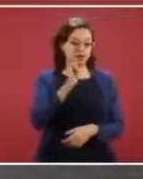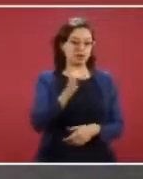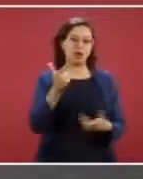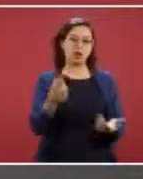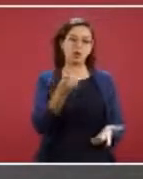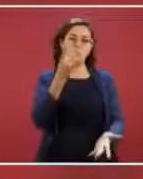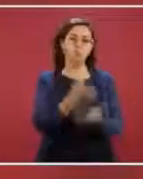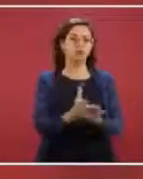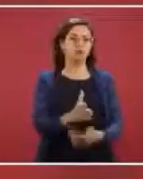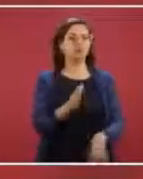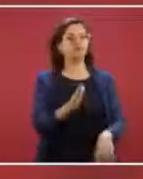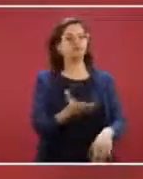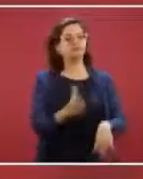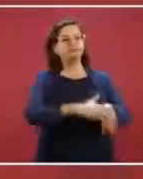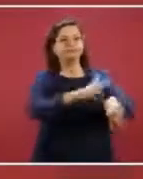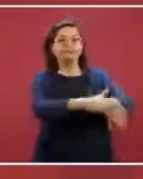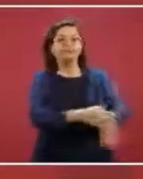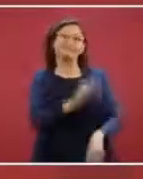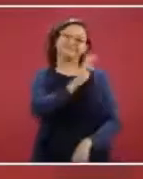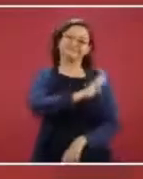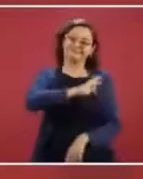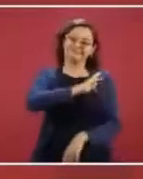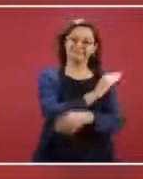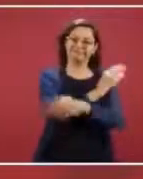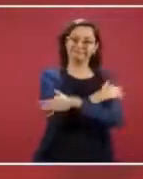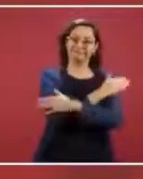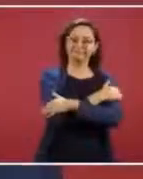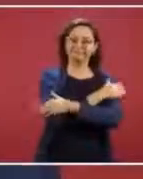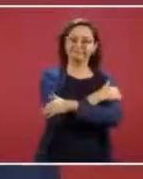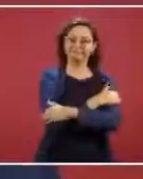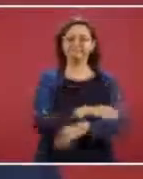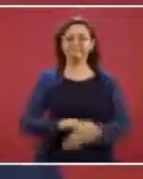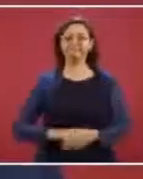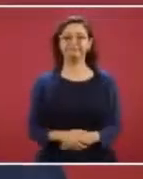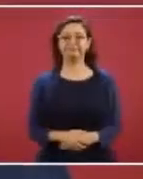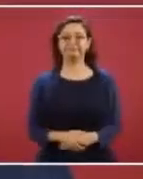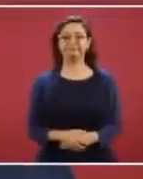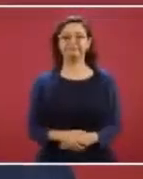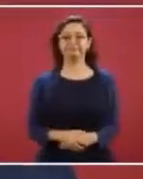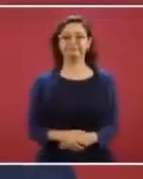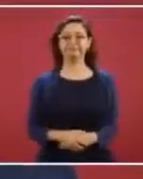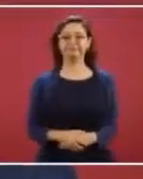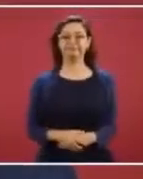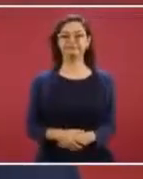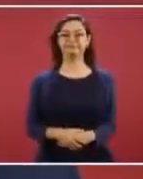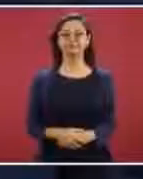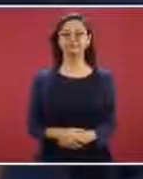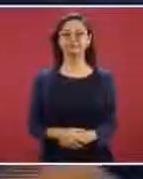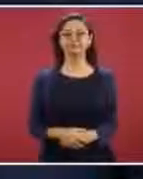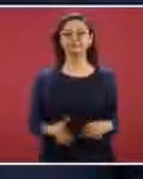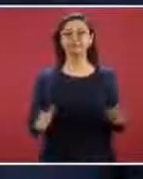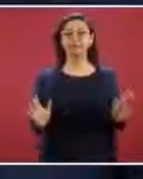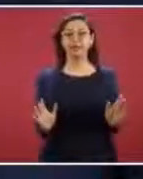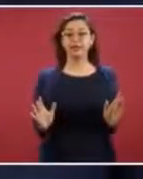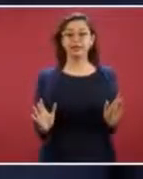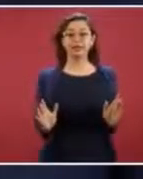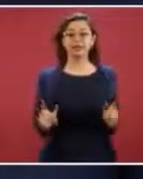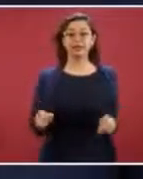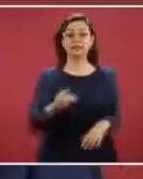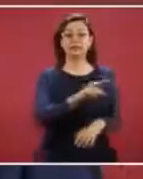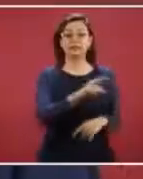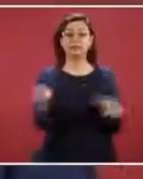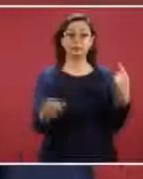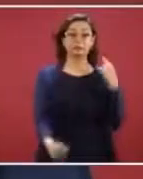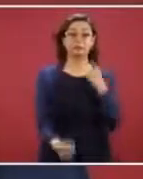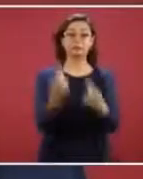Desearles felicidad y para que no se vaya a decir que no quise tratar el